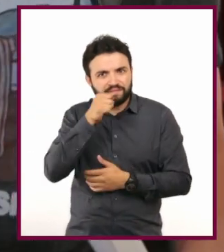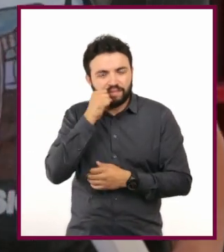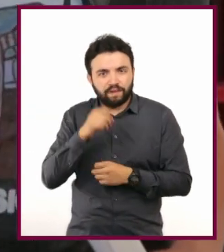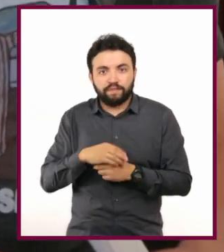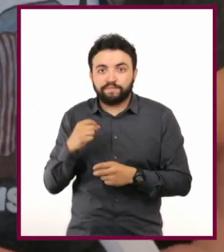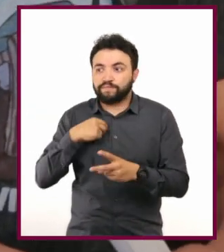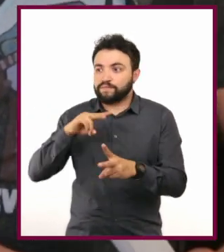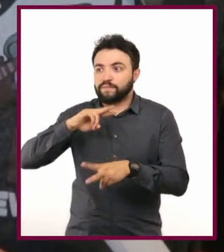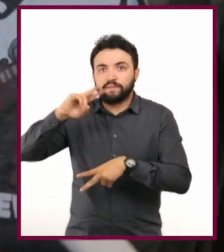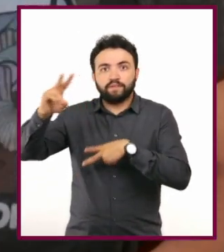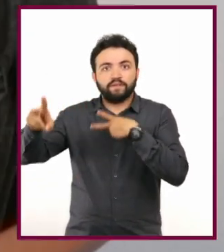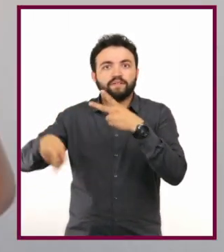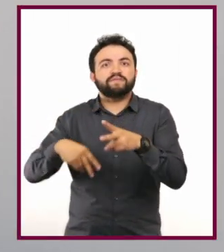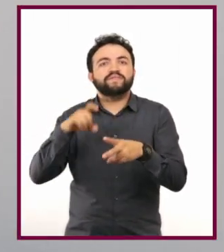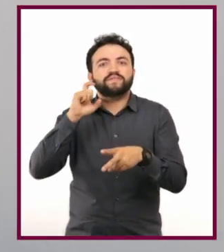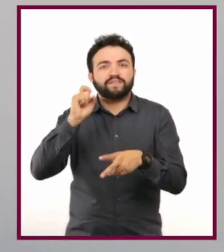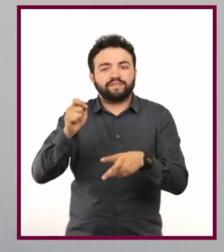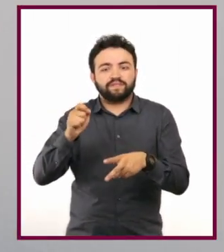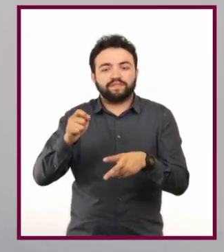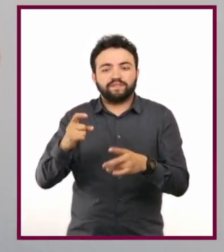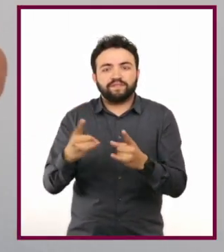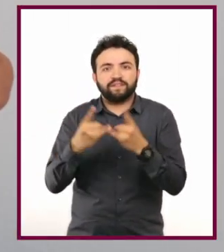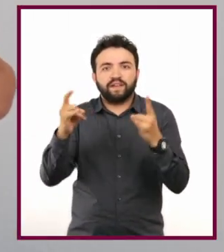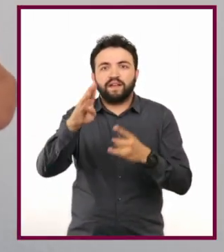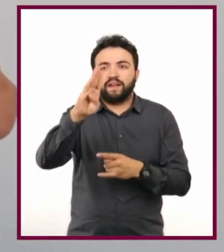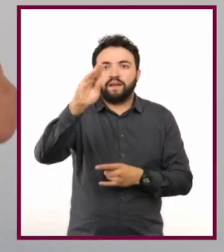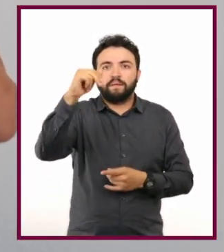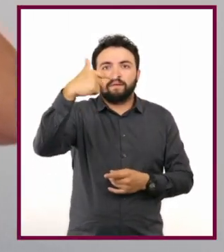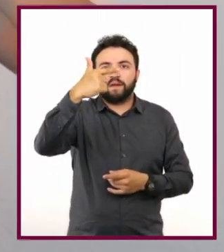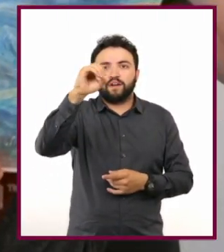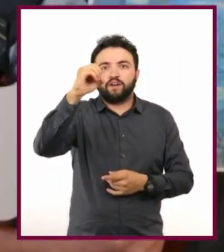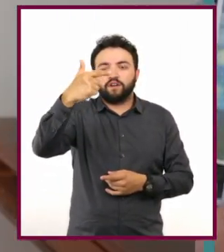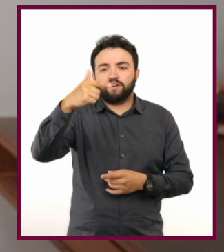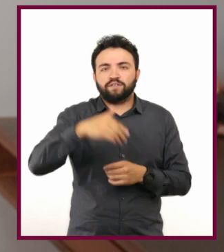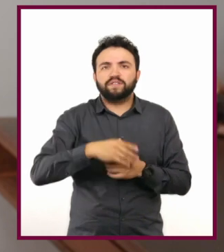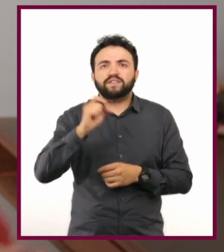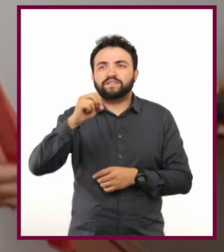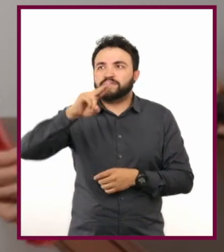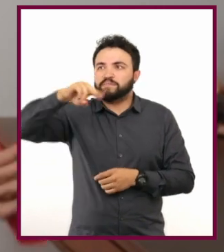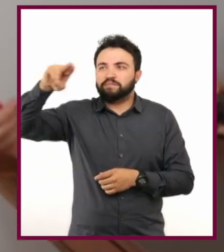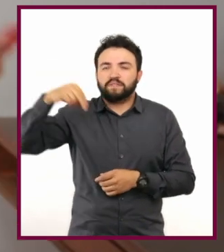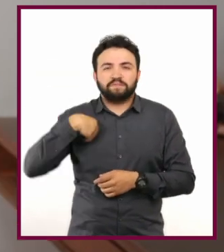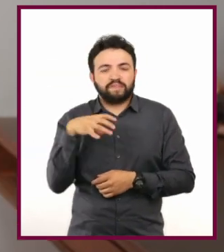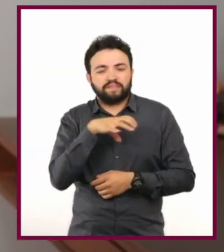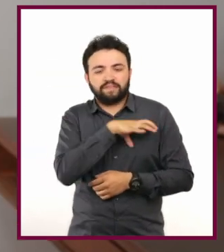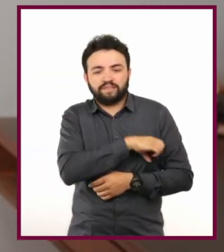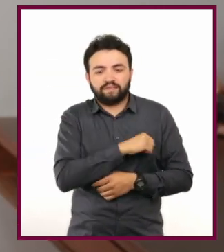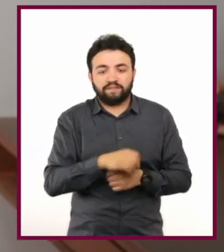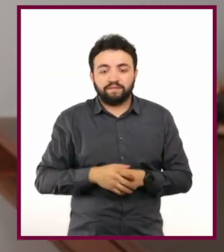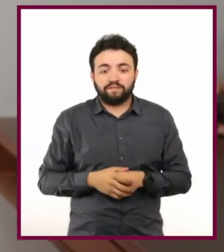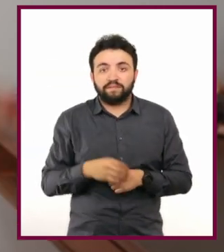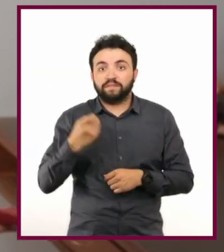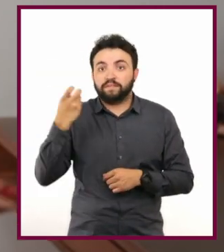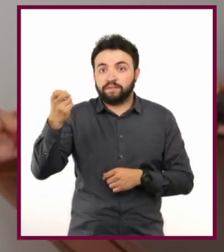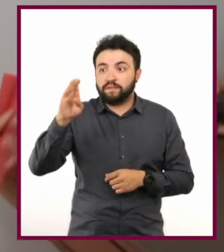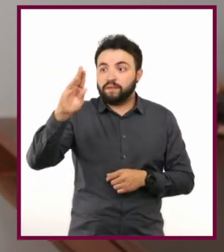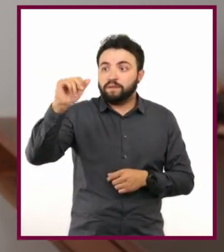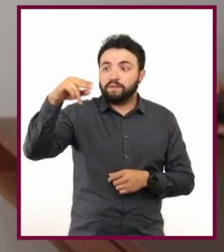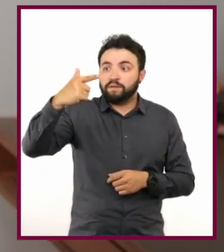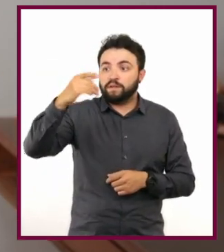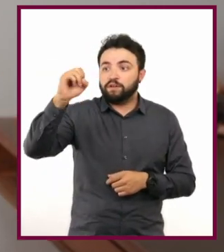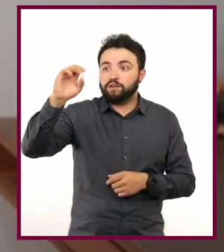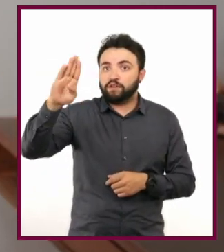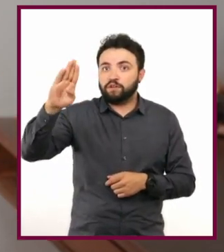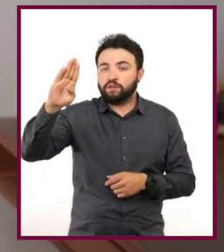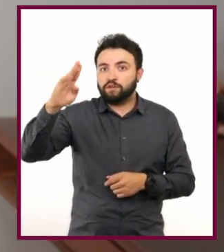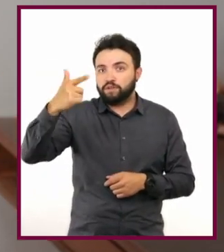Fui a la exposición de Van Gogh, uno de mis pintores favoritos. Pero Van Gogh fue lo que fue gracias a que antes estuvieron